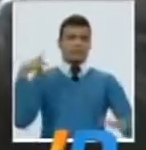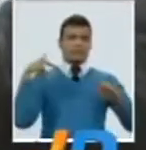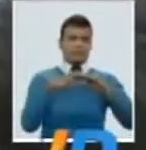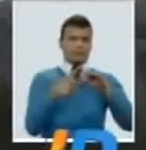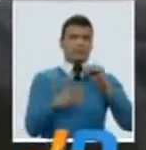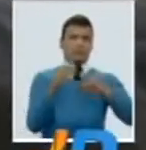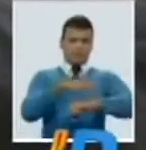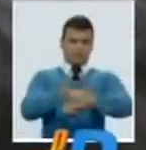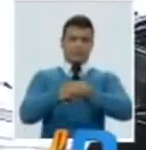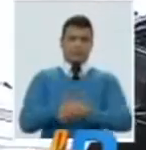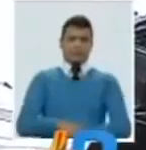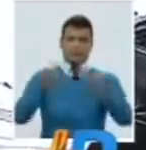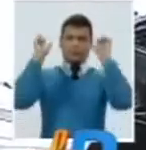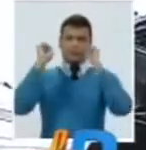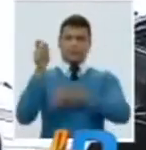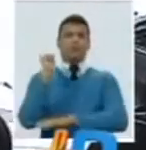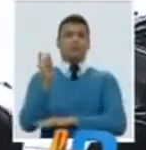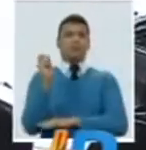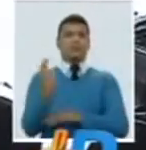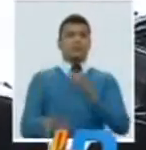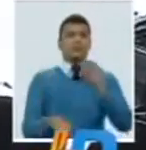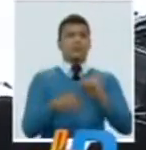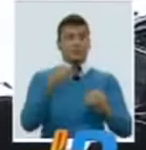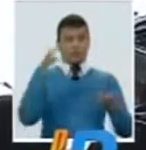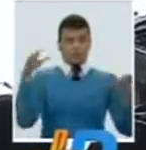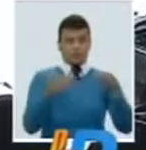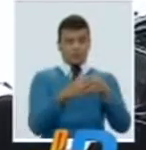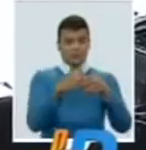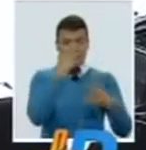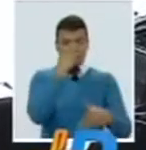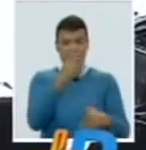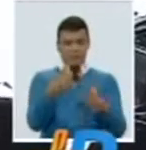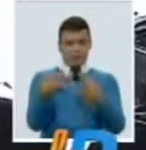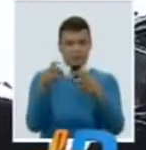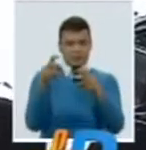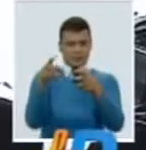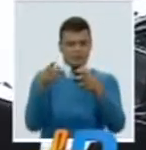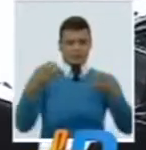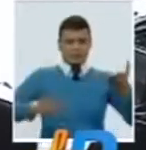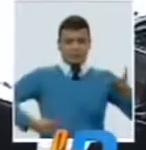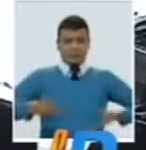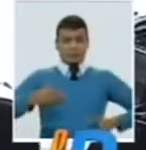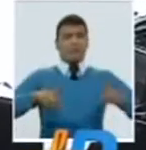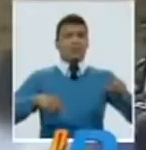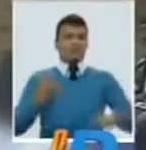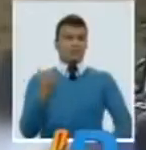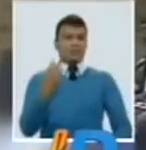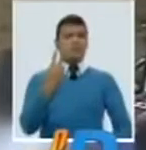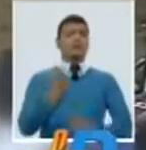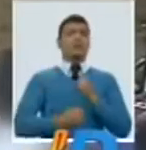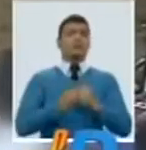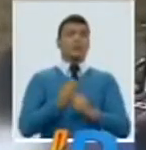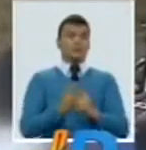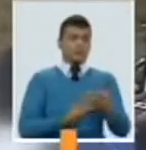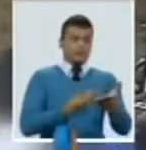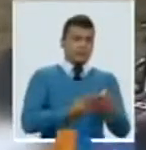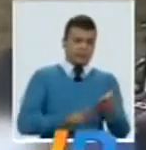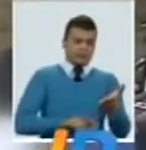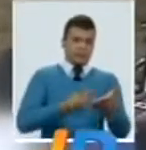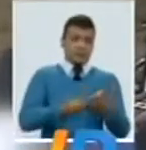también capturados y puestos a disposición. También afirmó que estas bandas extorsionaban pequeños comerciantes. Algunos llevaban más de 2 años pagando